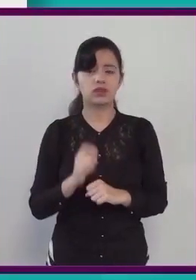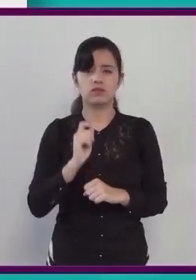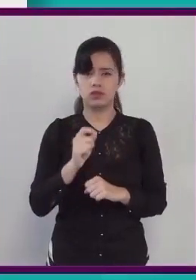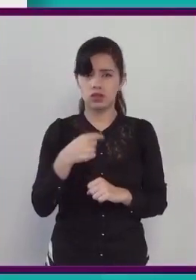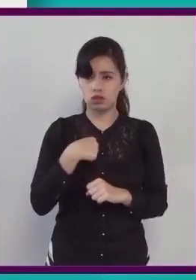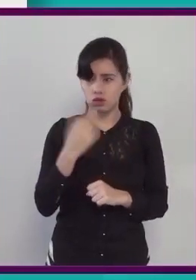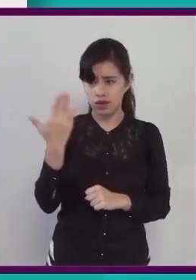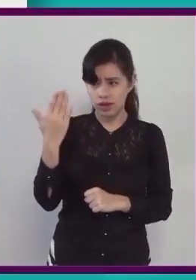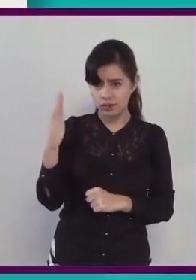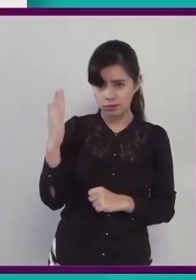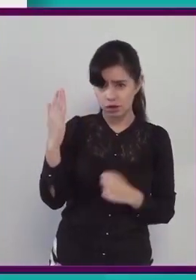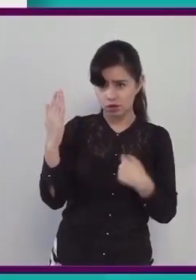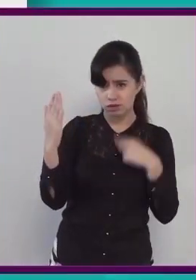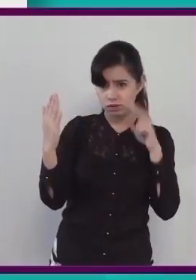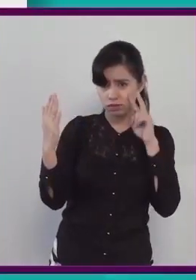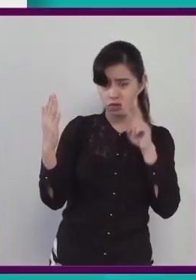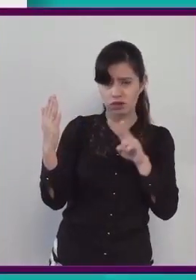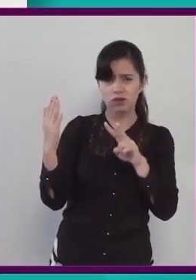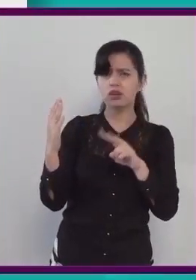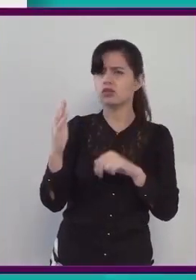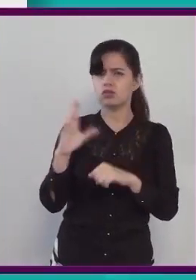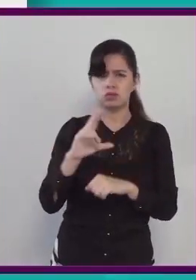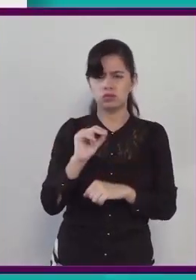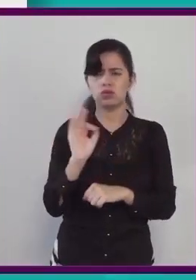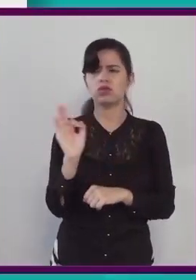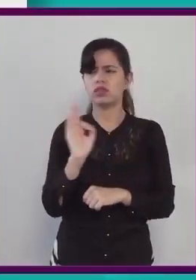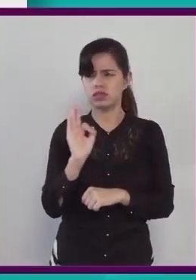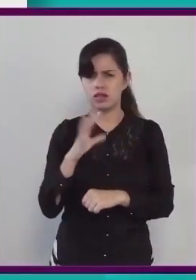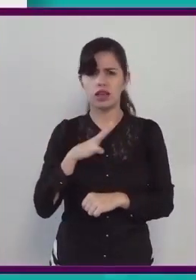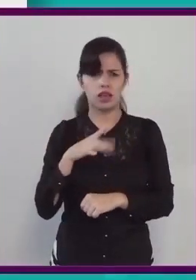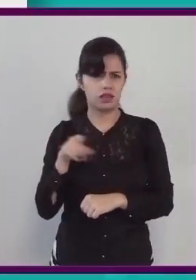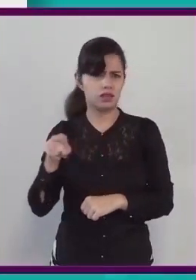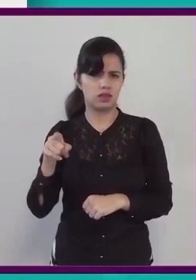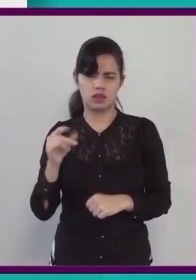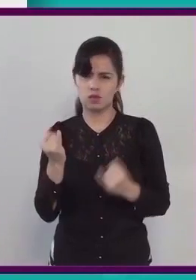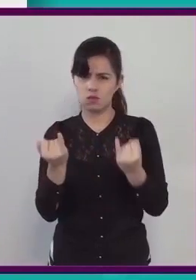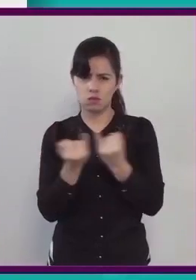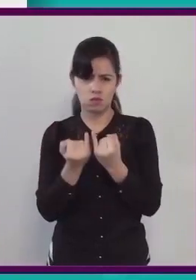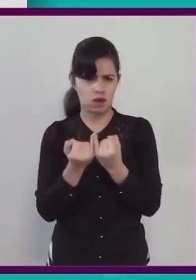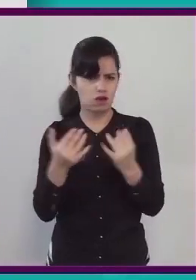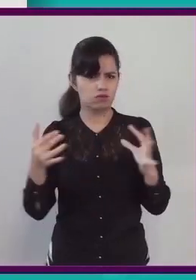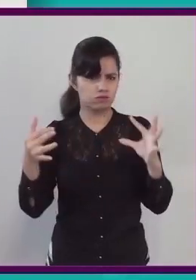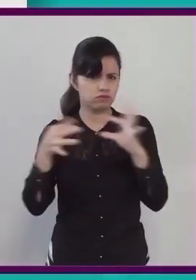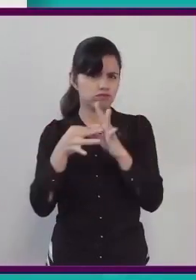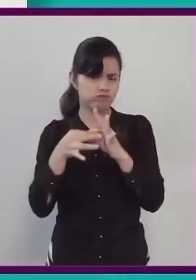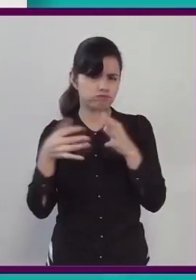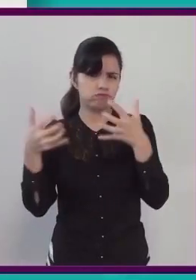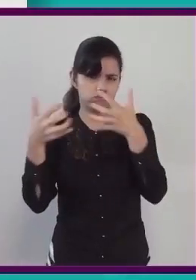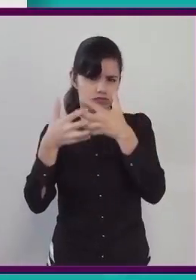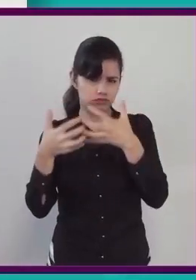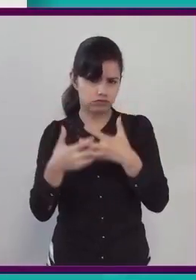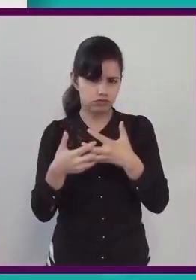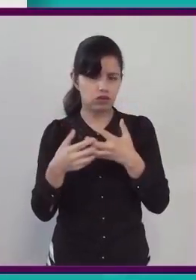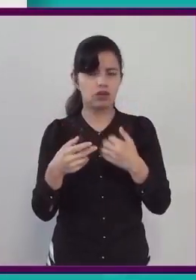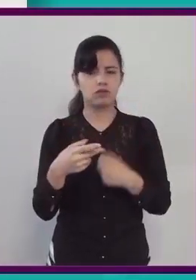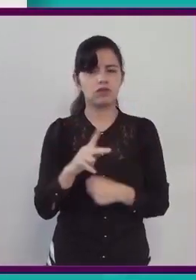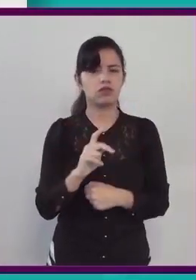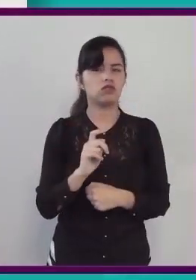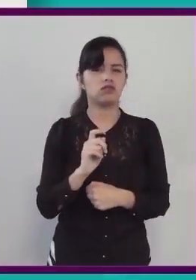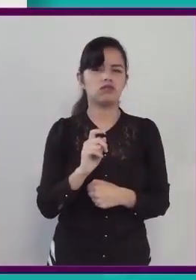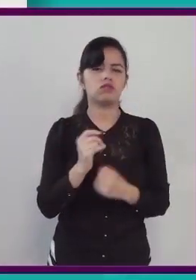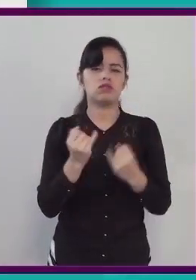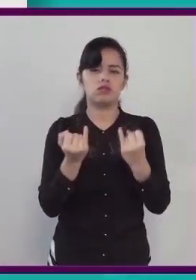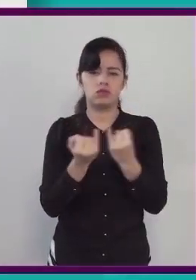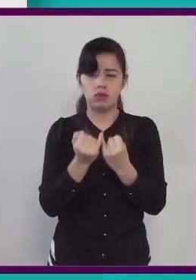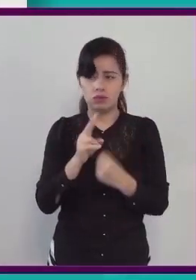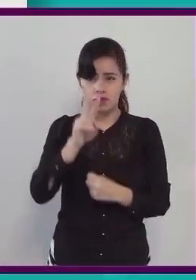el verdadero encuentro con otra persona, ¿no? No es como verte en el espejo, aunque